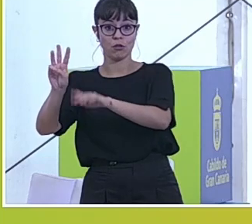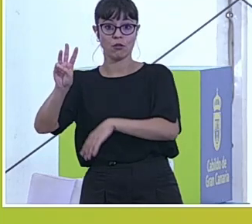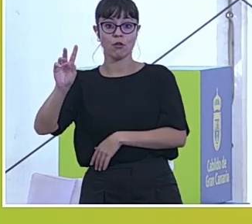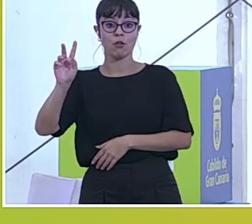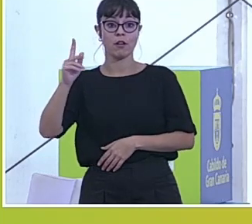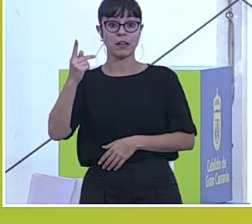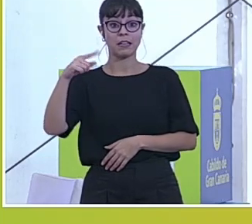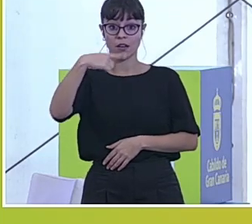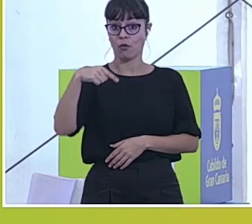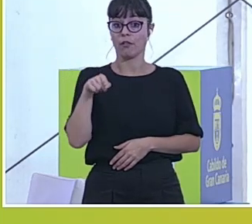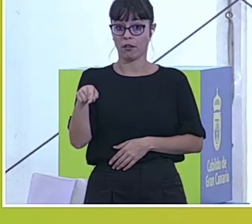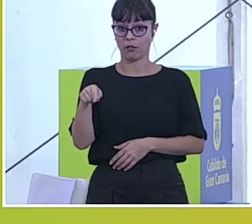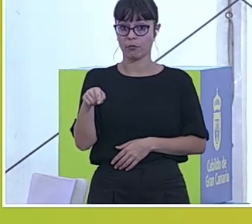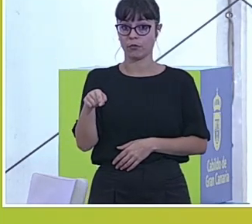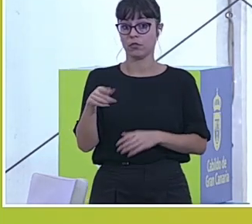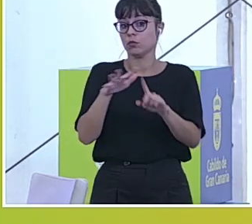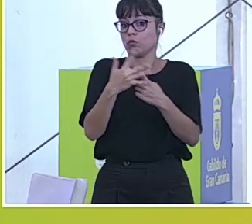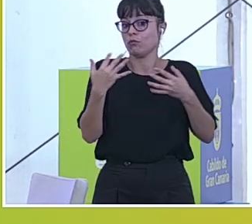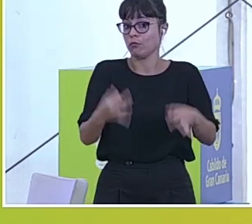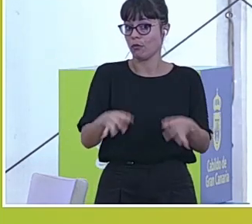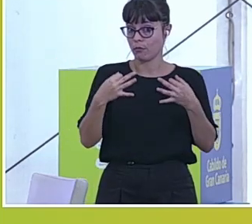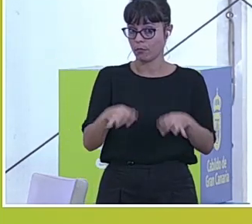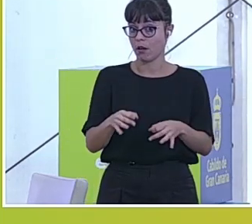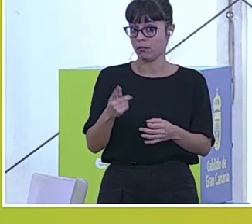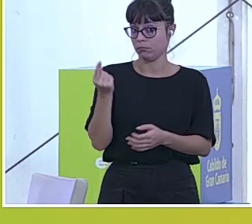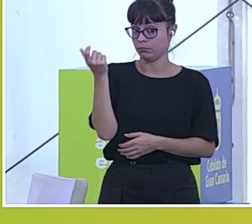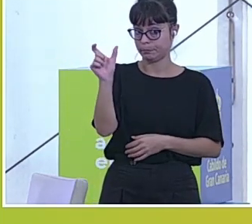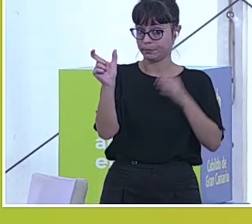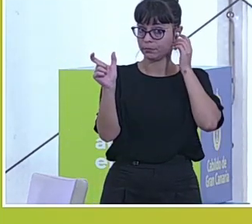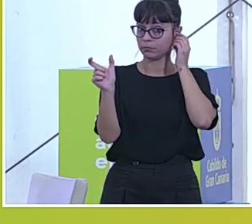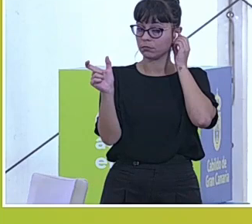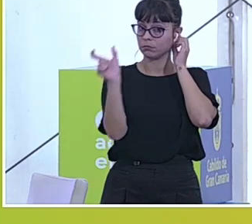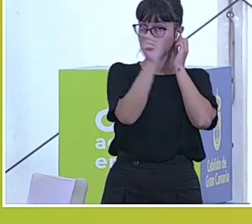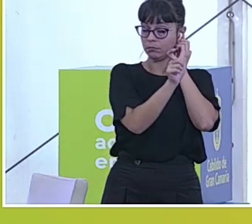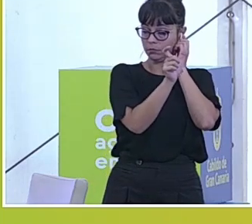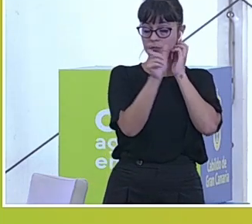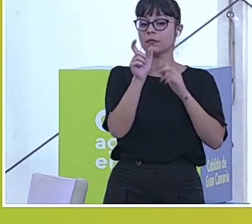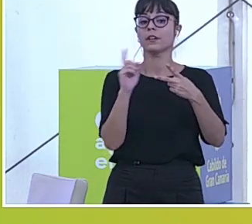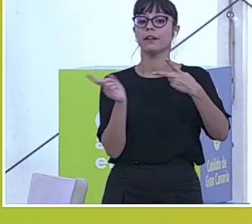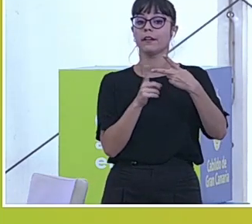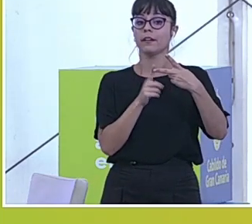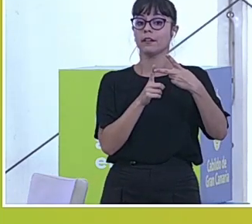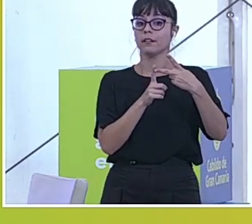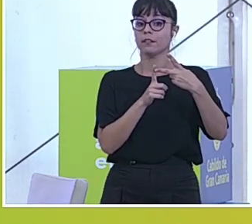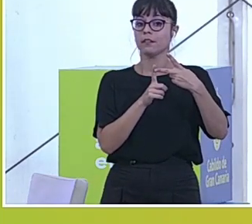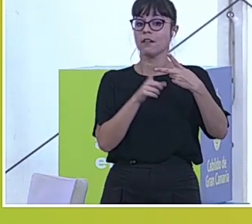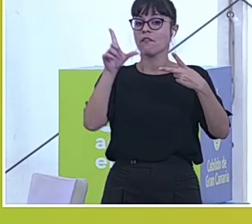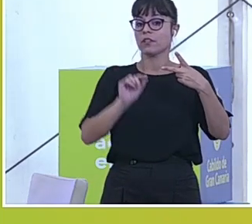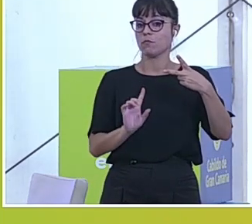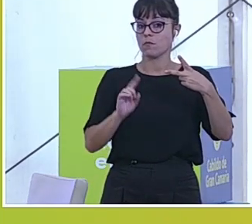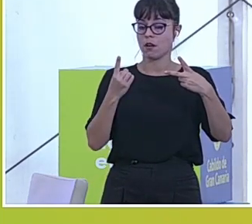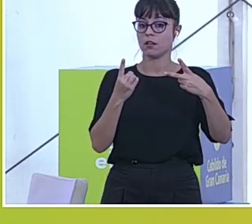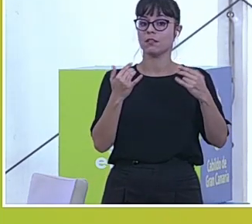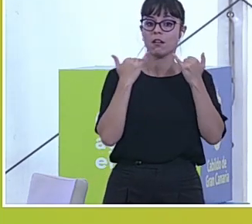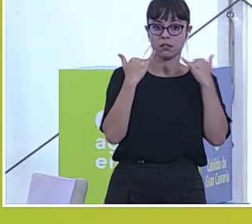en situación normal. La siguiente aplicación, que podría ser la más barata, estaríamos hablando de la reelectrificación, está